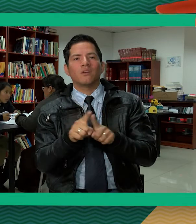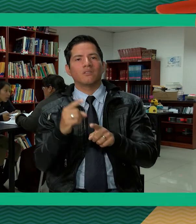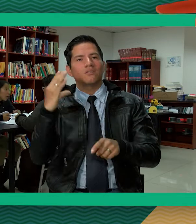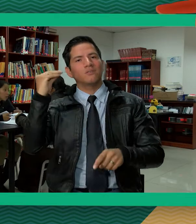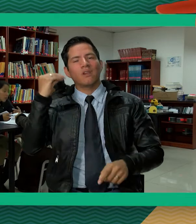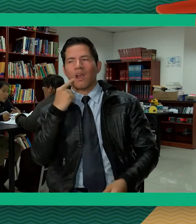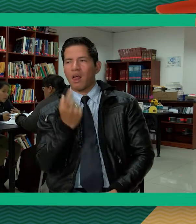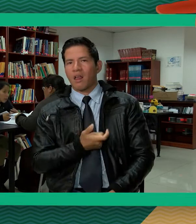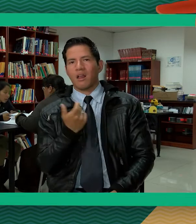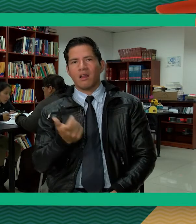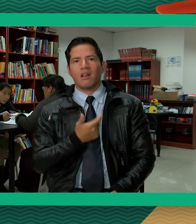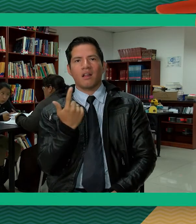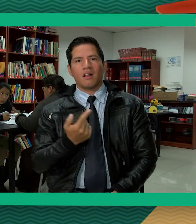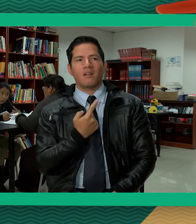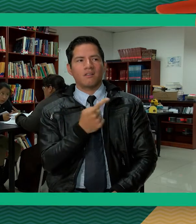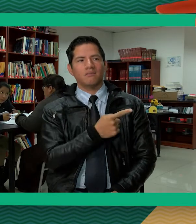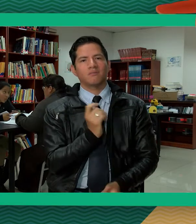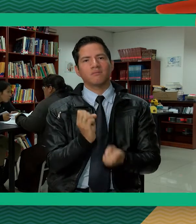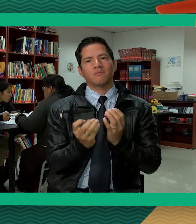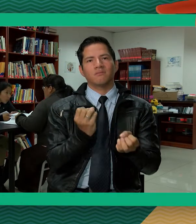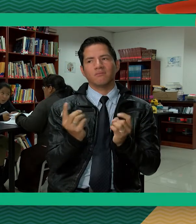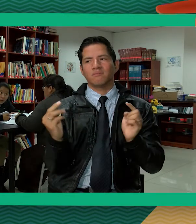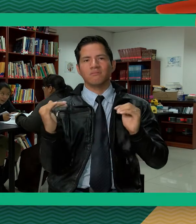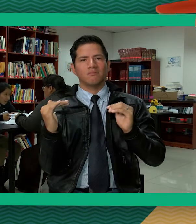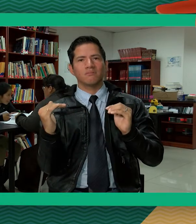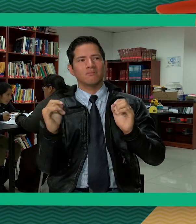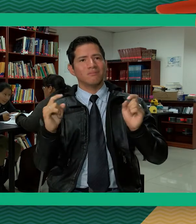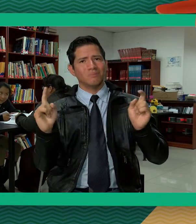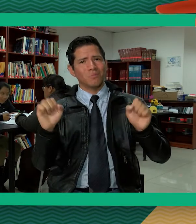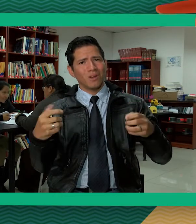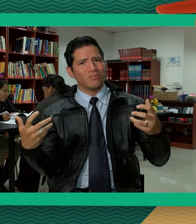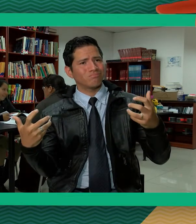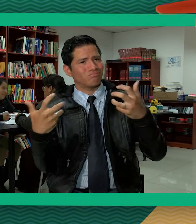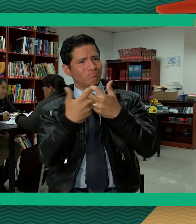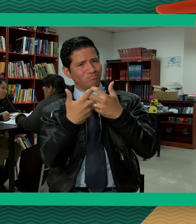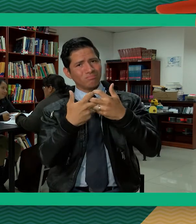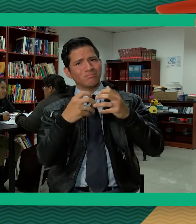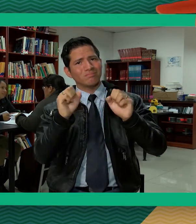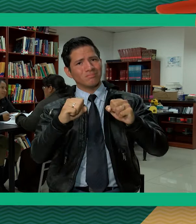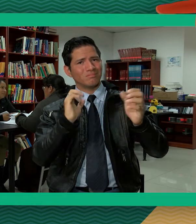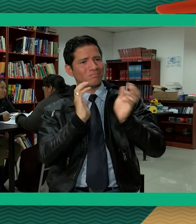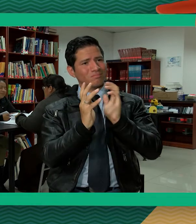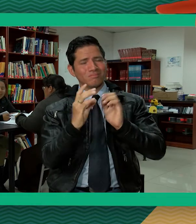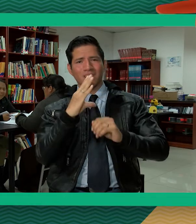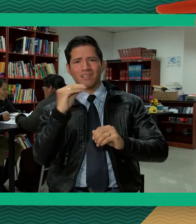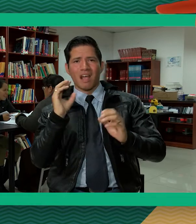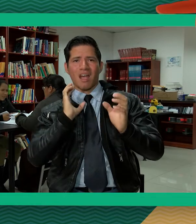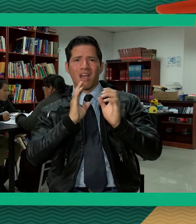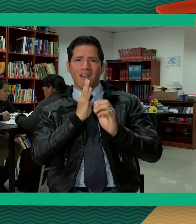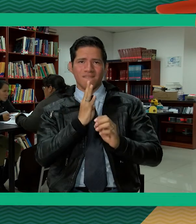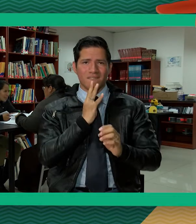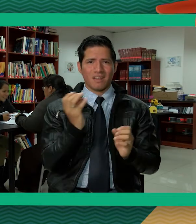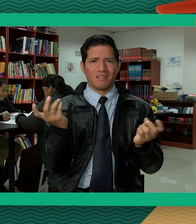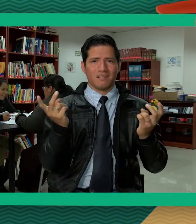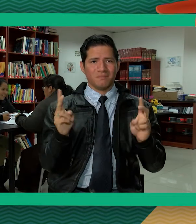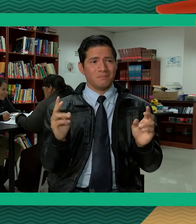puede hablar, bueno pues nosotros tenemos nuestra lengua de señas y eso nos pone al mismo nivel. Podemos